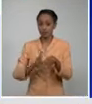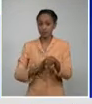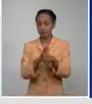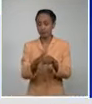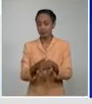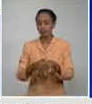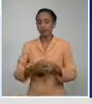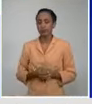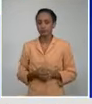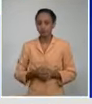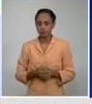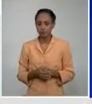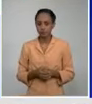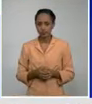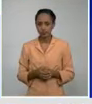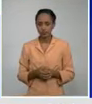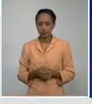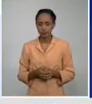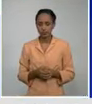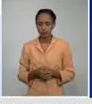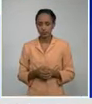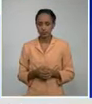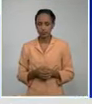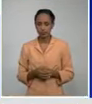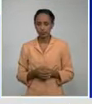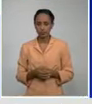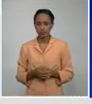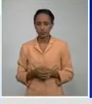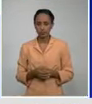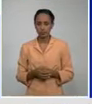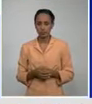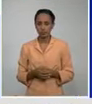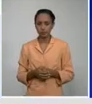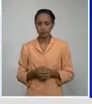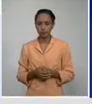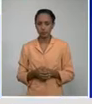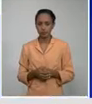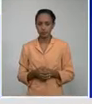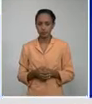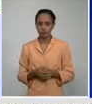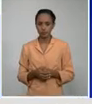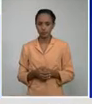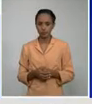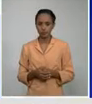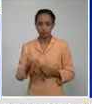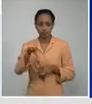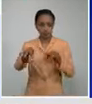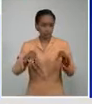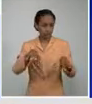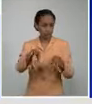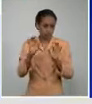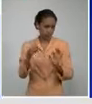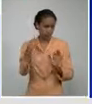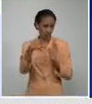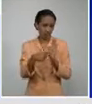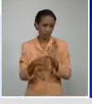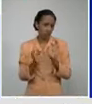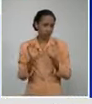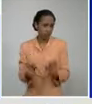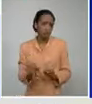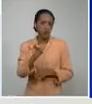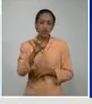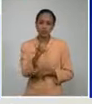ha mantenido en este territorio. Y, como ha sido característico, disperso en sus 15 municipios.